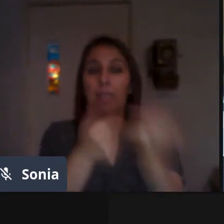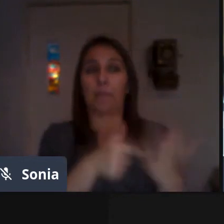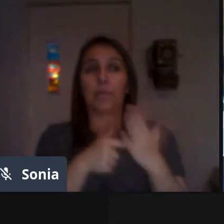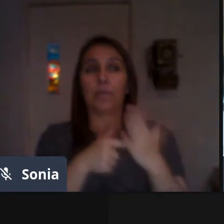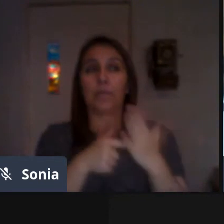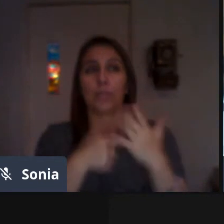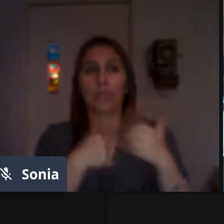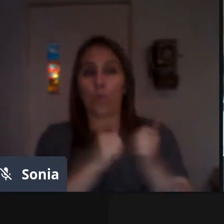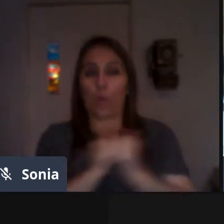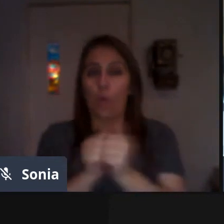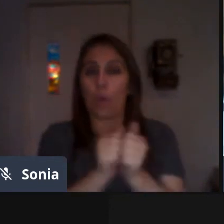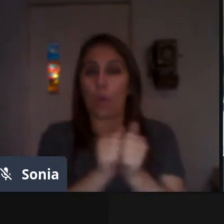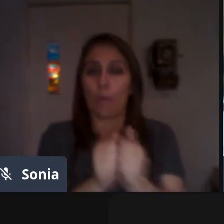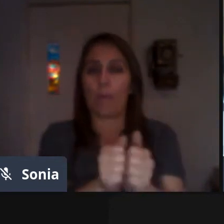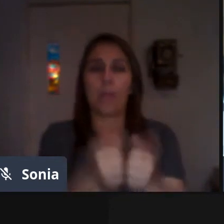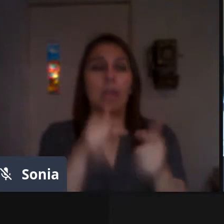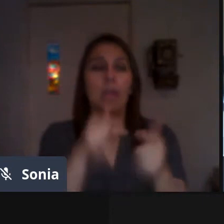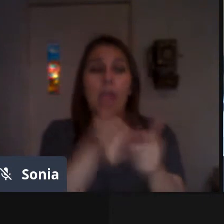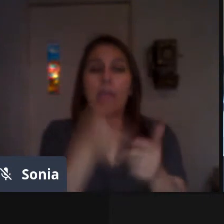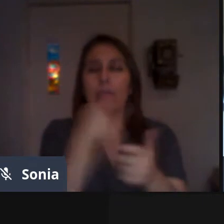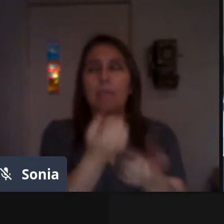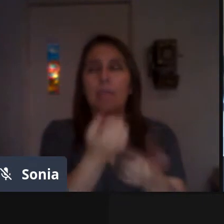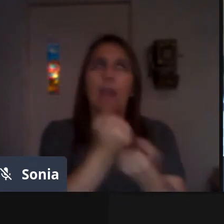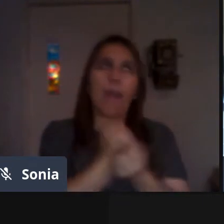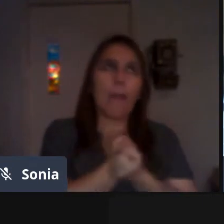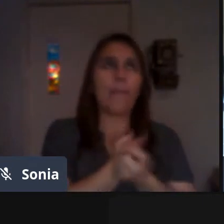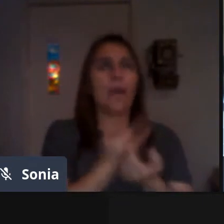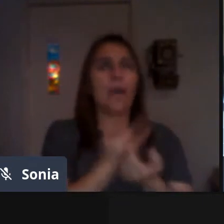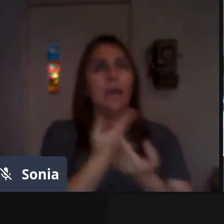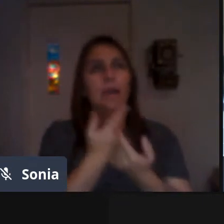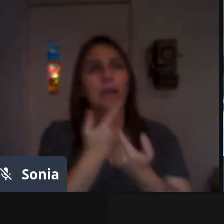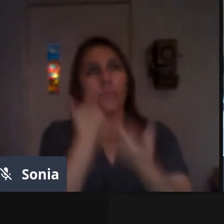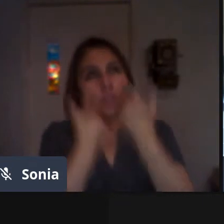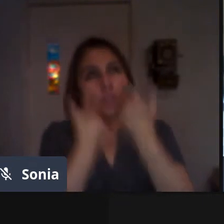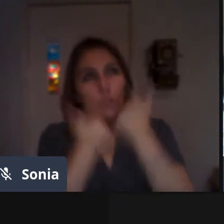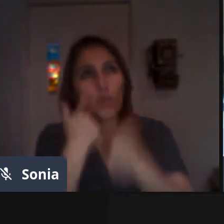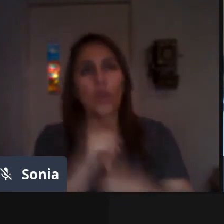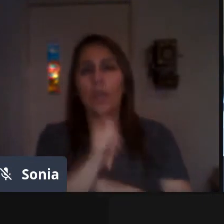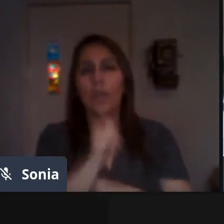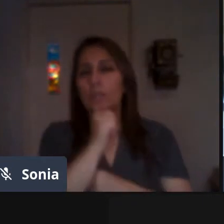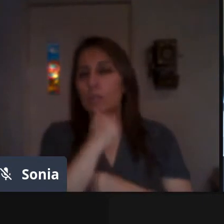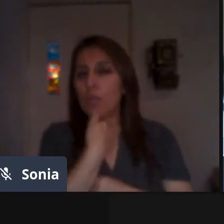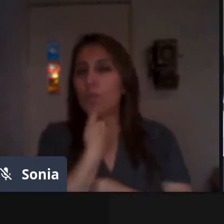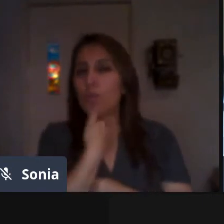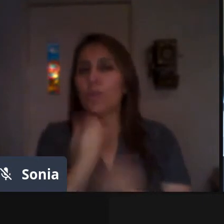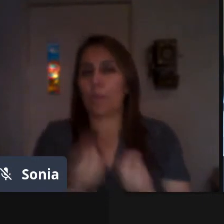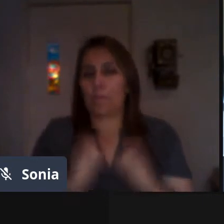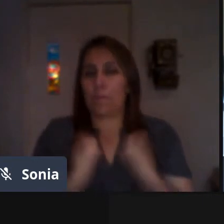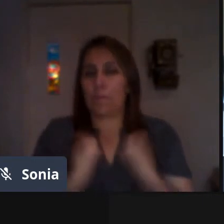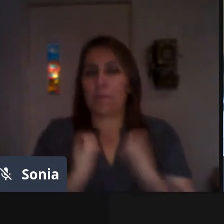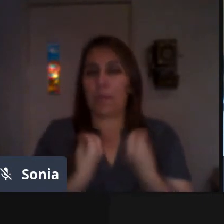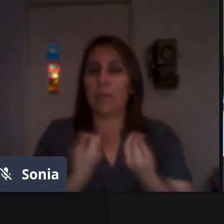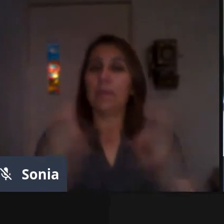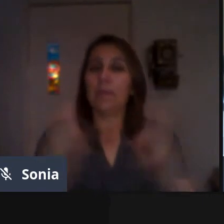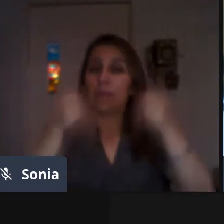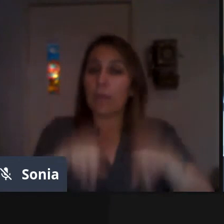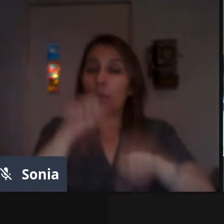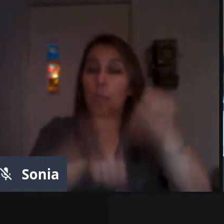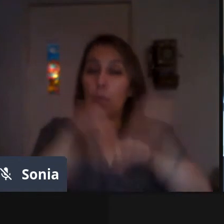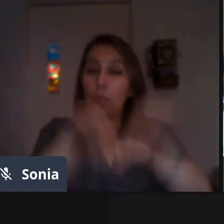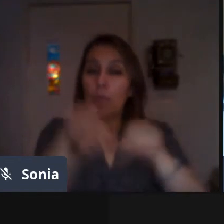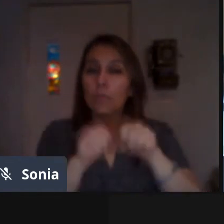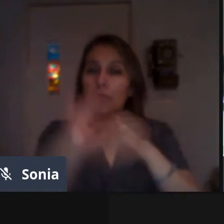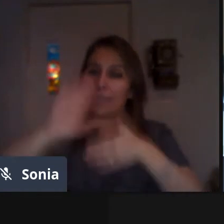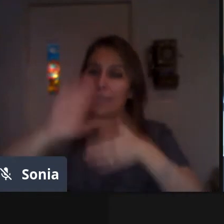vive sufre también podemos ser de cerrar la cena hacer una clausura estética